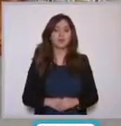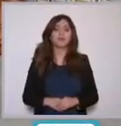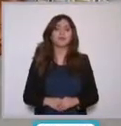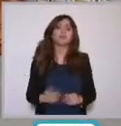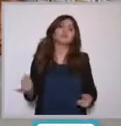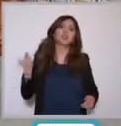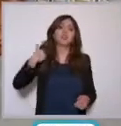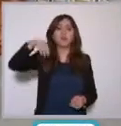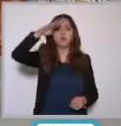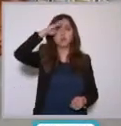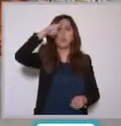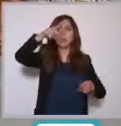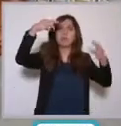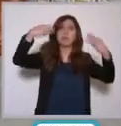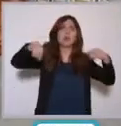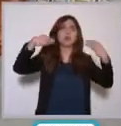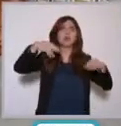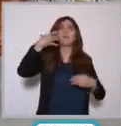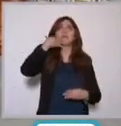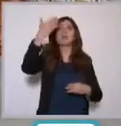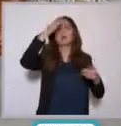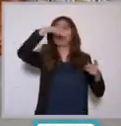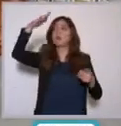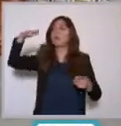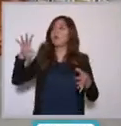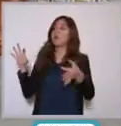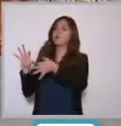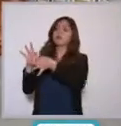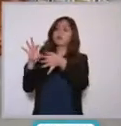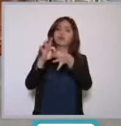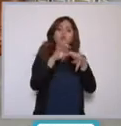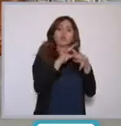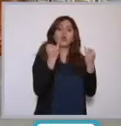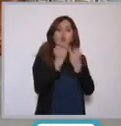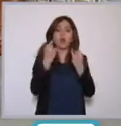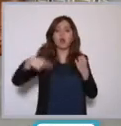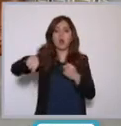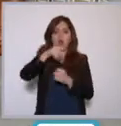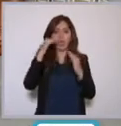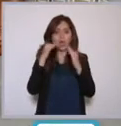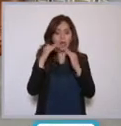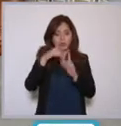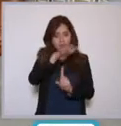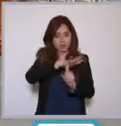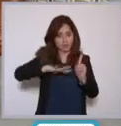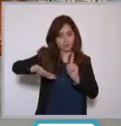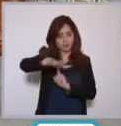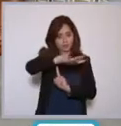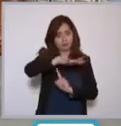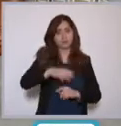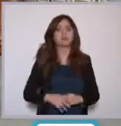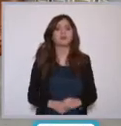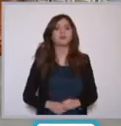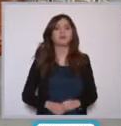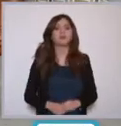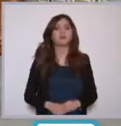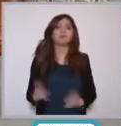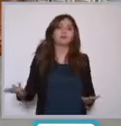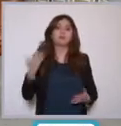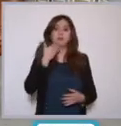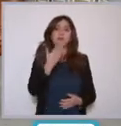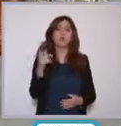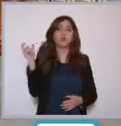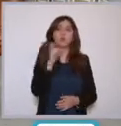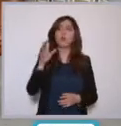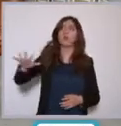haga juego, ¿no? Que vaya acorde con la colonia, ¿no? Claro. Por supuesto, pues es que también el alrededor vale la pena, lo hace bonito, lo hace llamativo